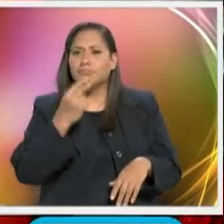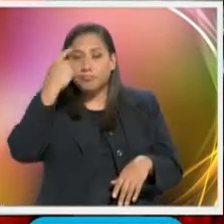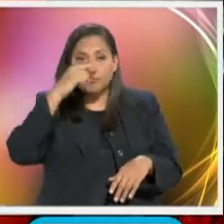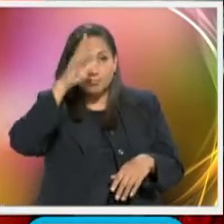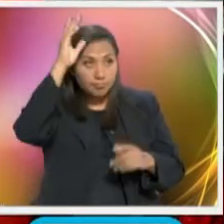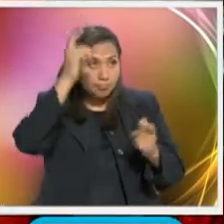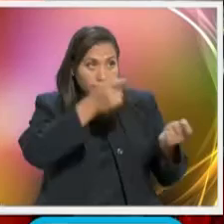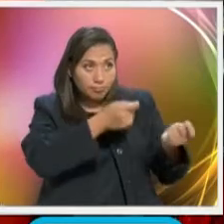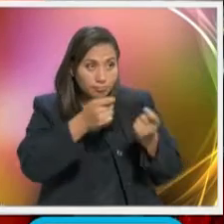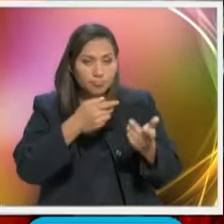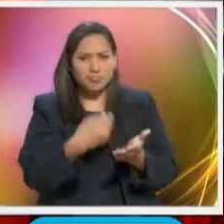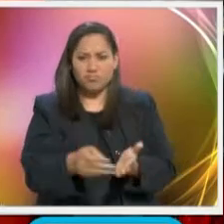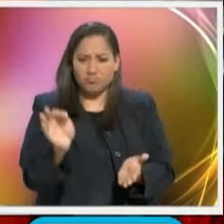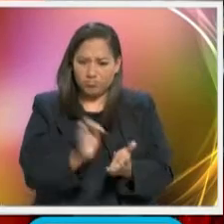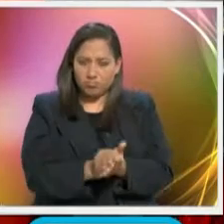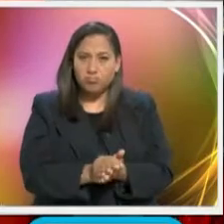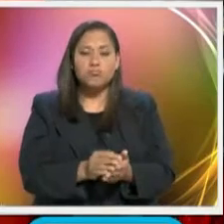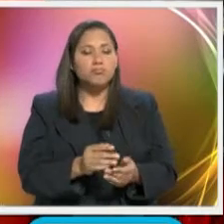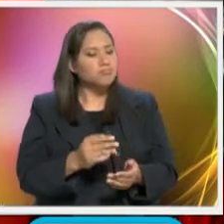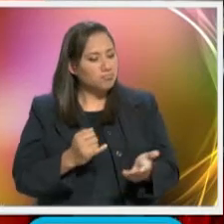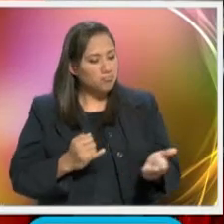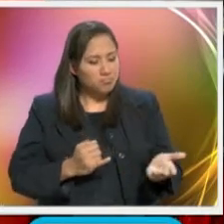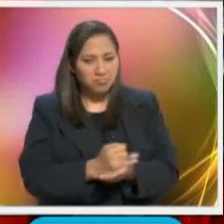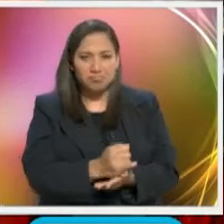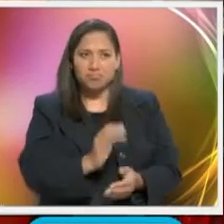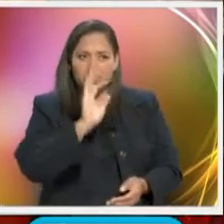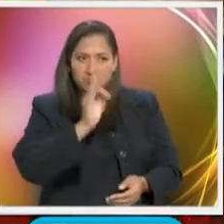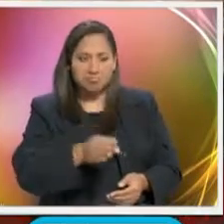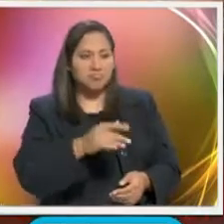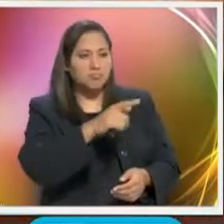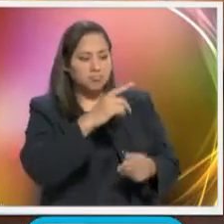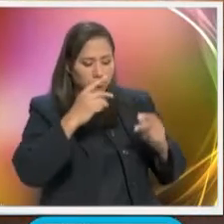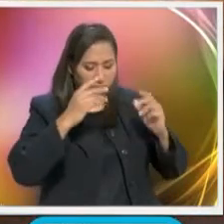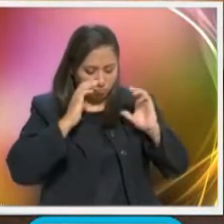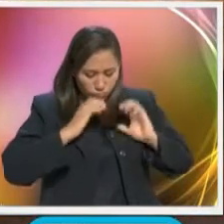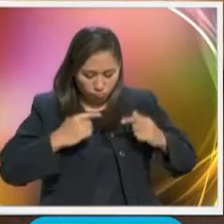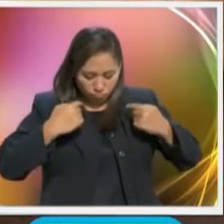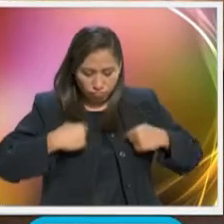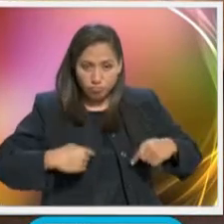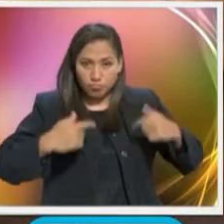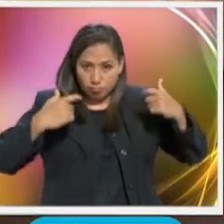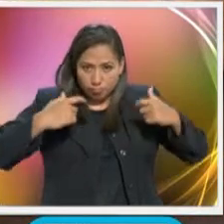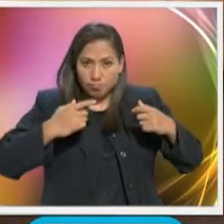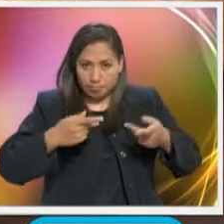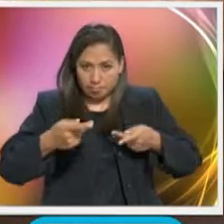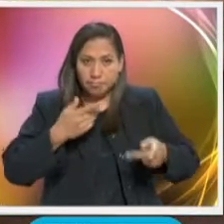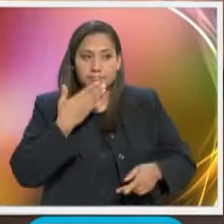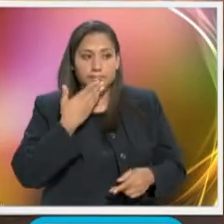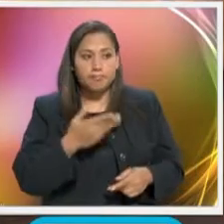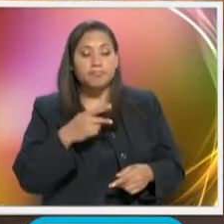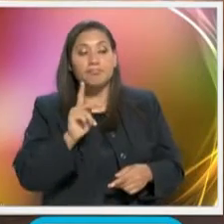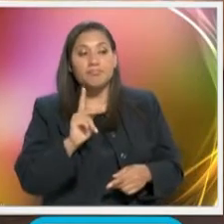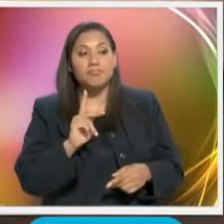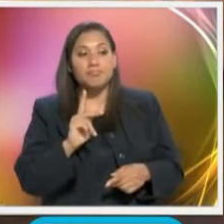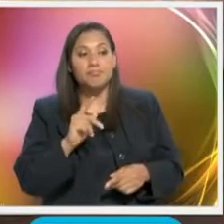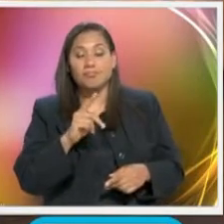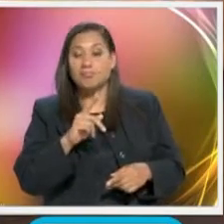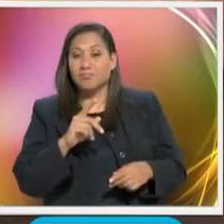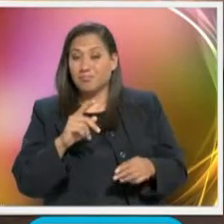Ser valiente, ser arrojado, estar físicamente muy bien, pero como bien dices, Enrique, servicio. Es que va más allá,